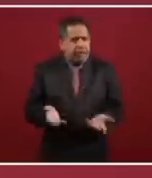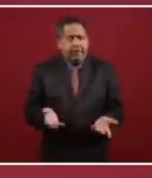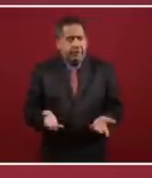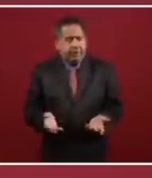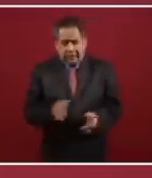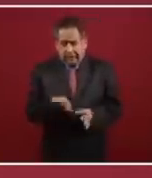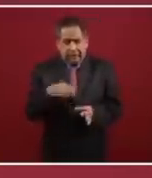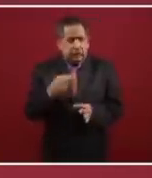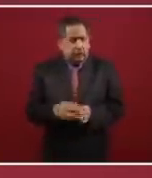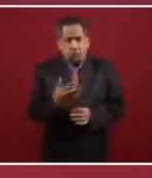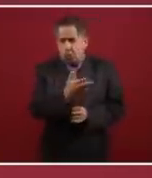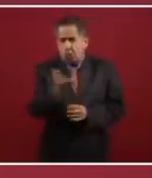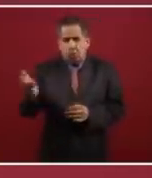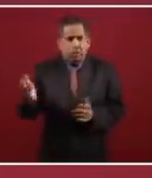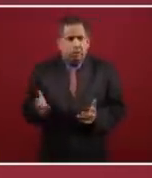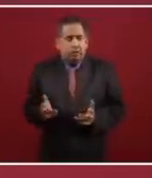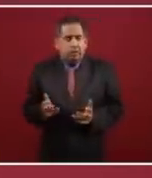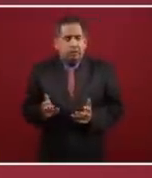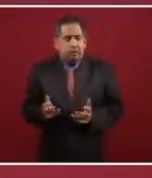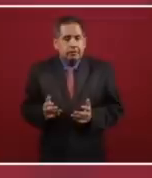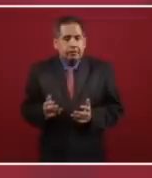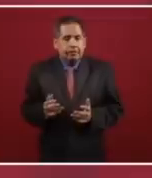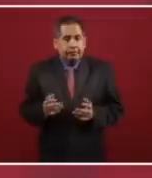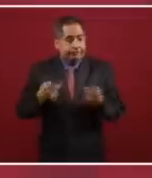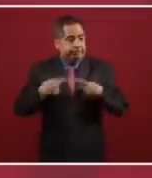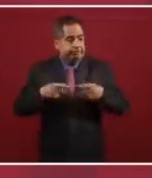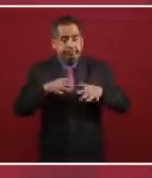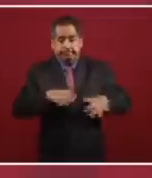El pueblo es